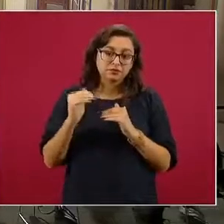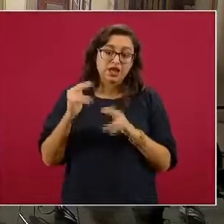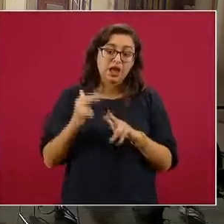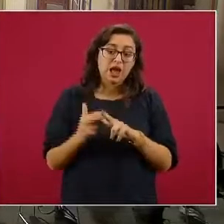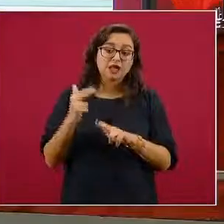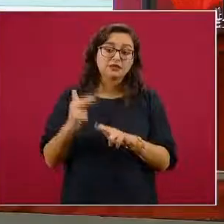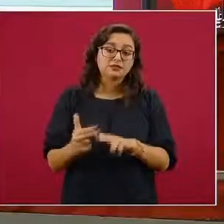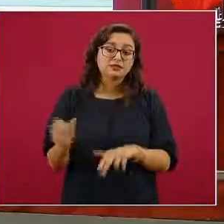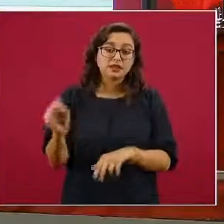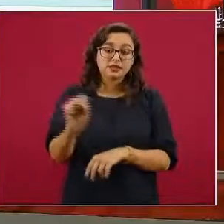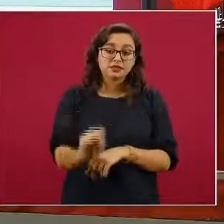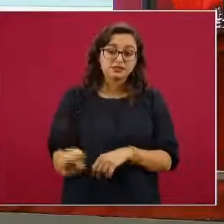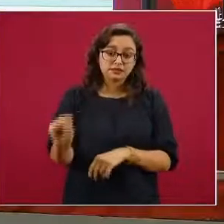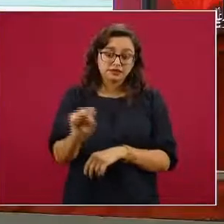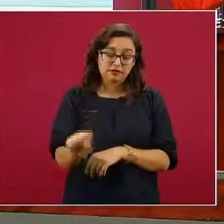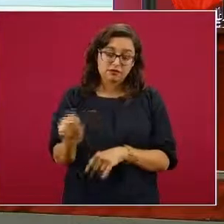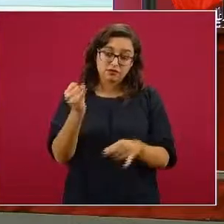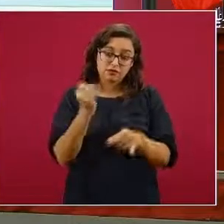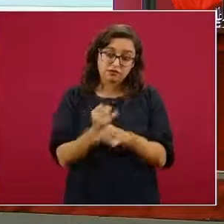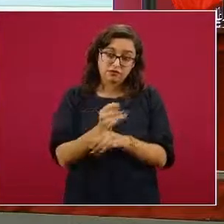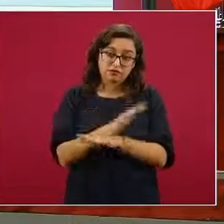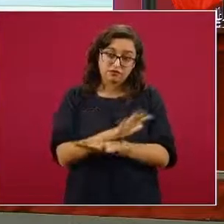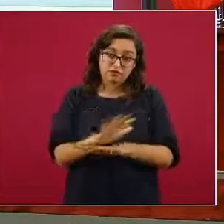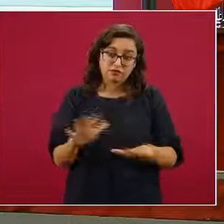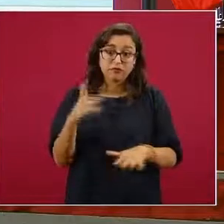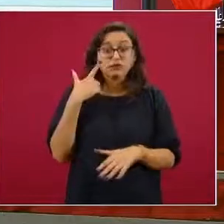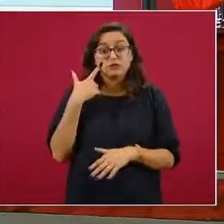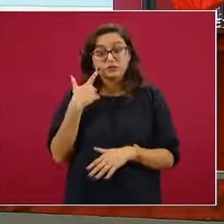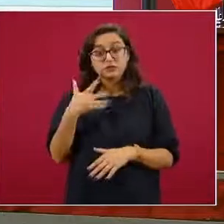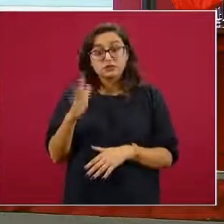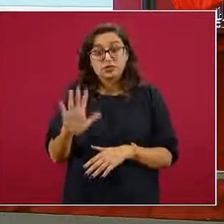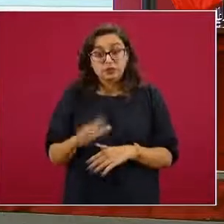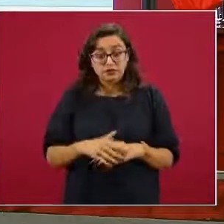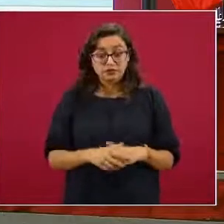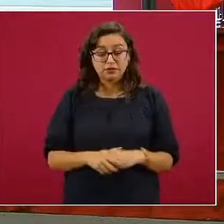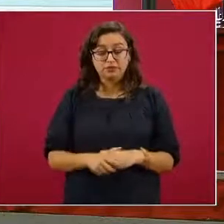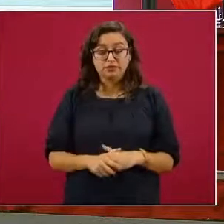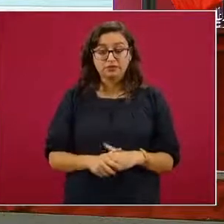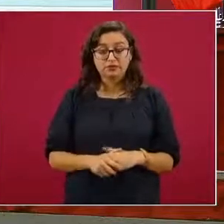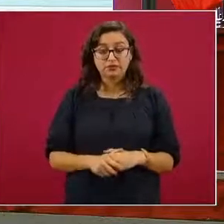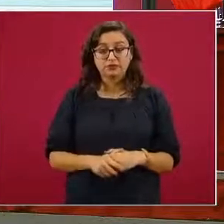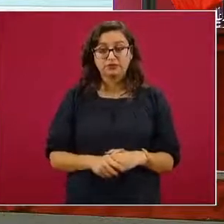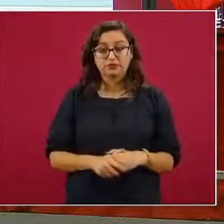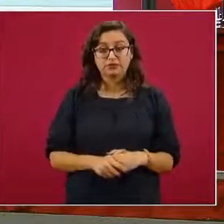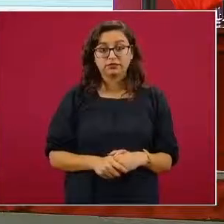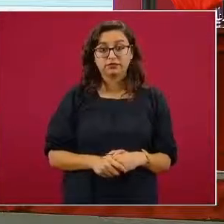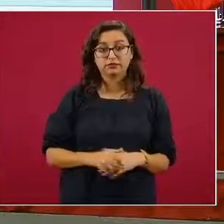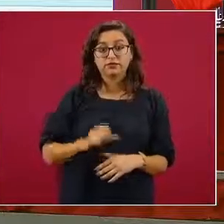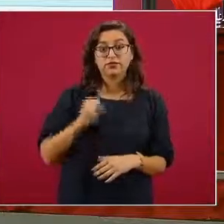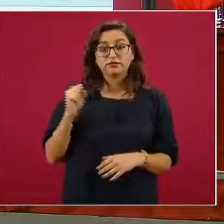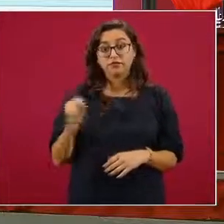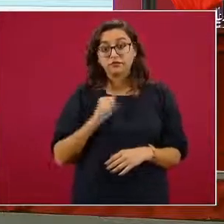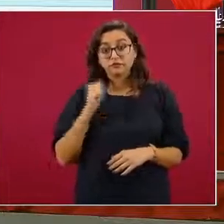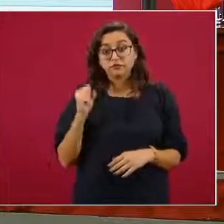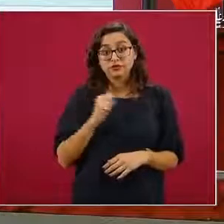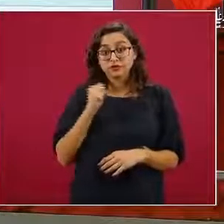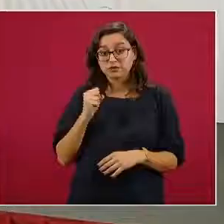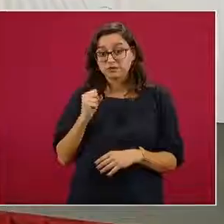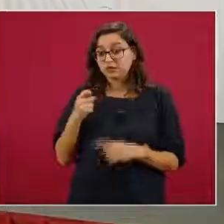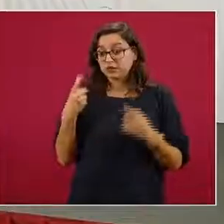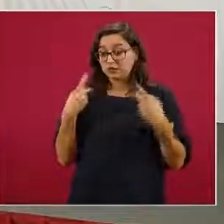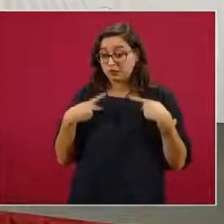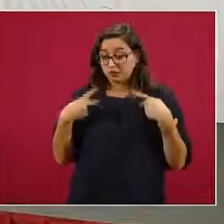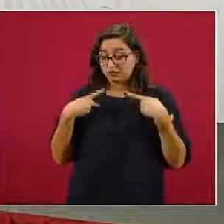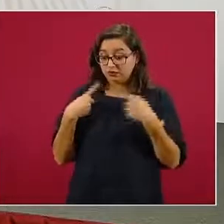que cierra esta semana de información tendremos seguramente más casos. Afortunadamente todavía una proporción